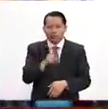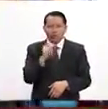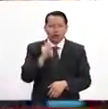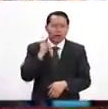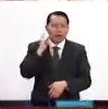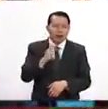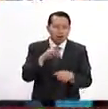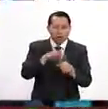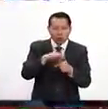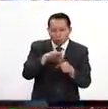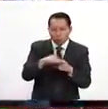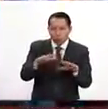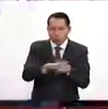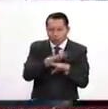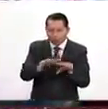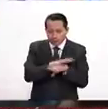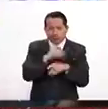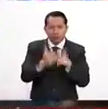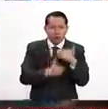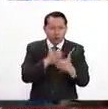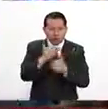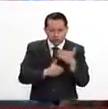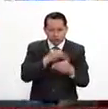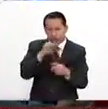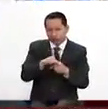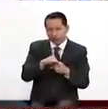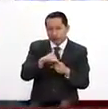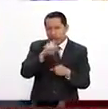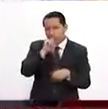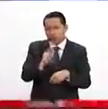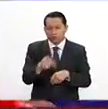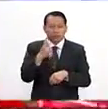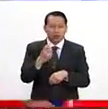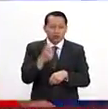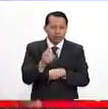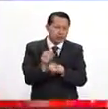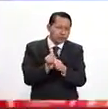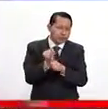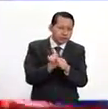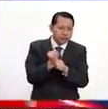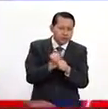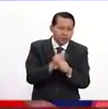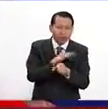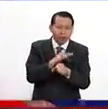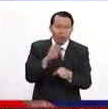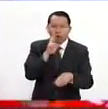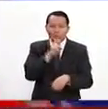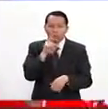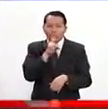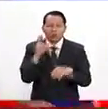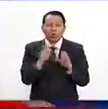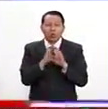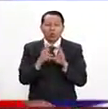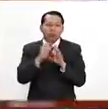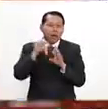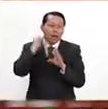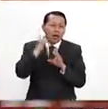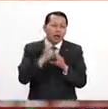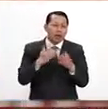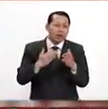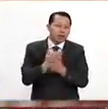alteración en los votos, en los procesos electorales. Básicamente el énfasis de la investigación será determinar si Rusia tuvo un tipo de intento